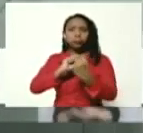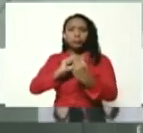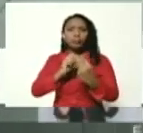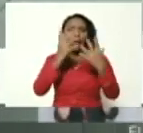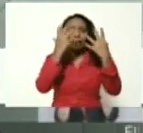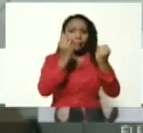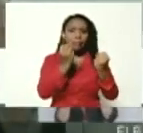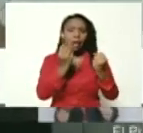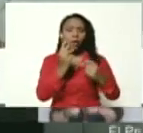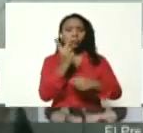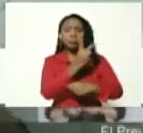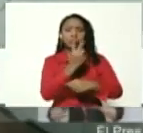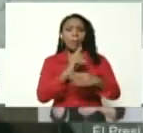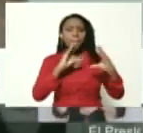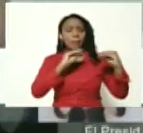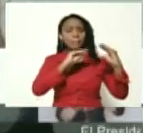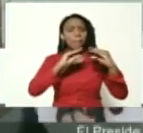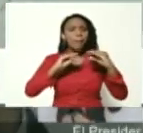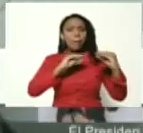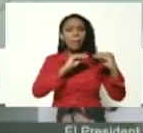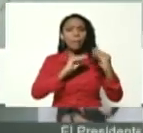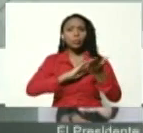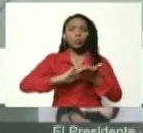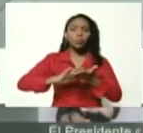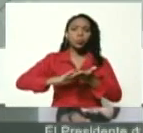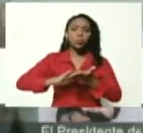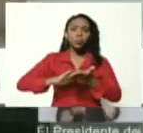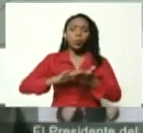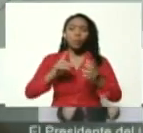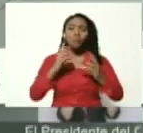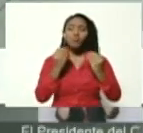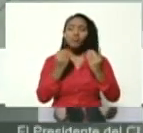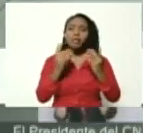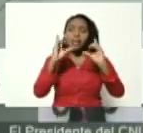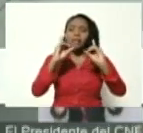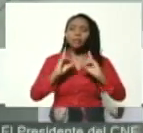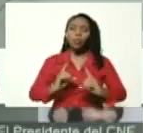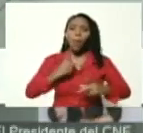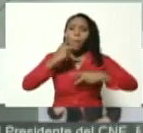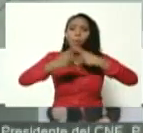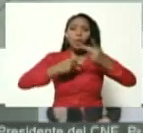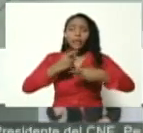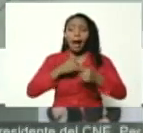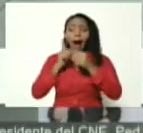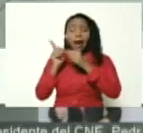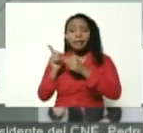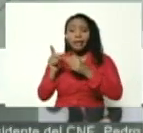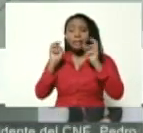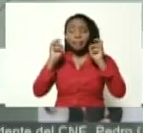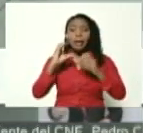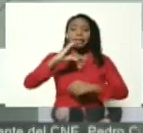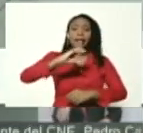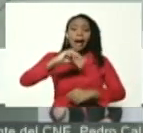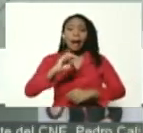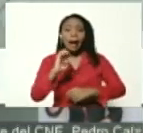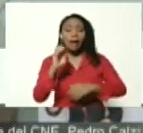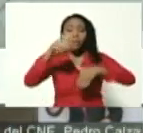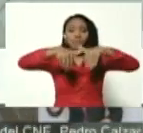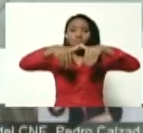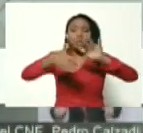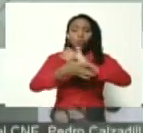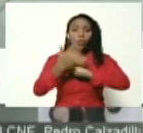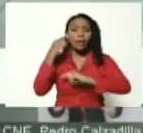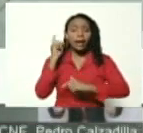entendimiento que han dado paso a muchísimas decisiones políticas, entre ellas este Consejo Nacional Electoral, que apenas